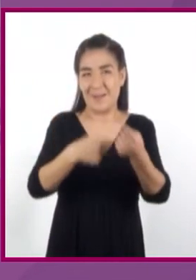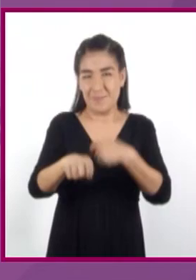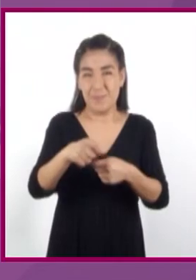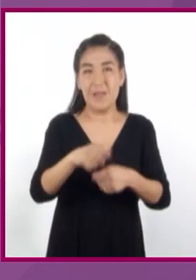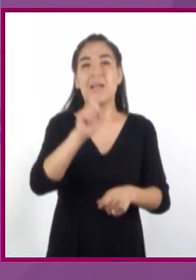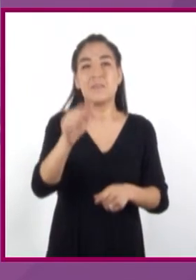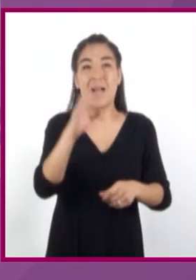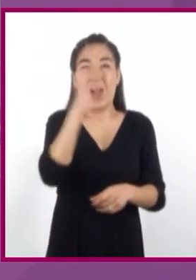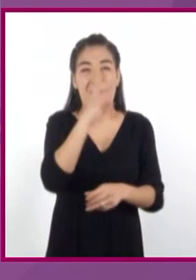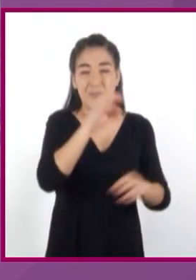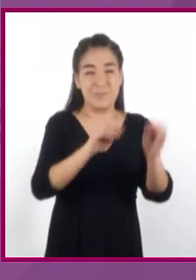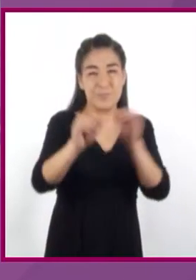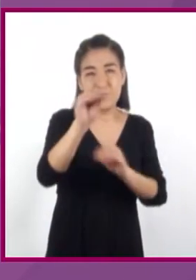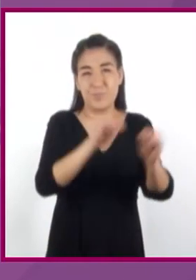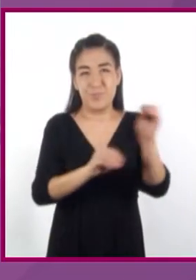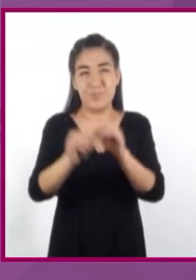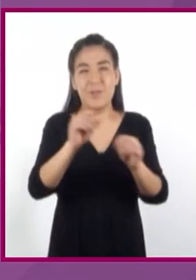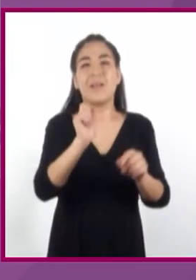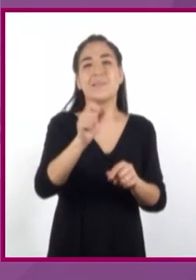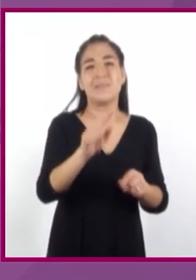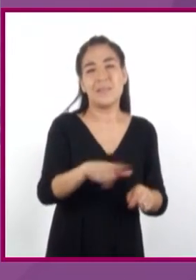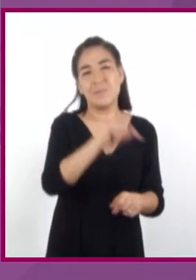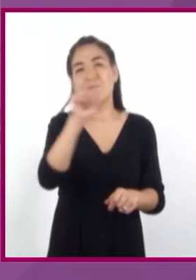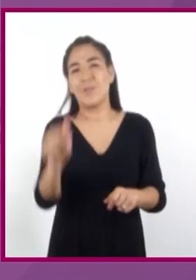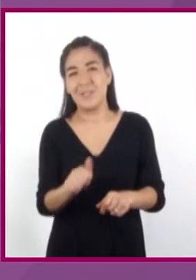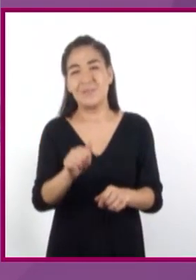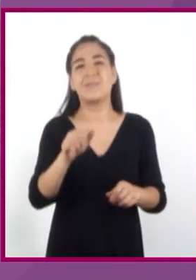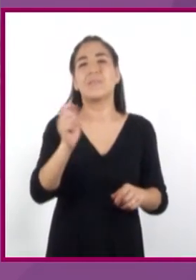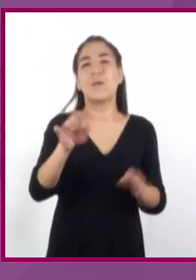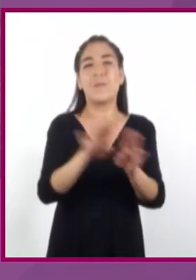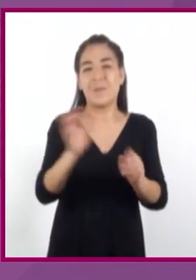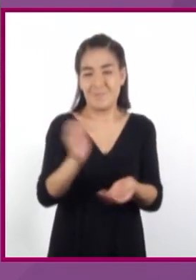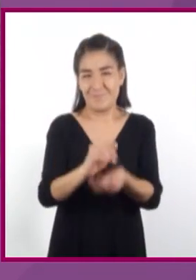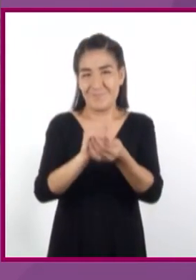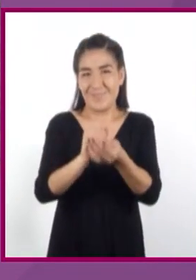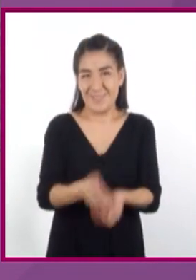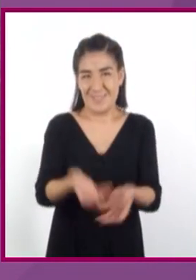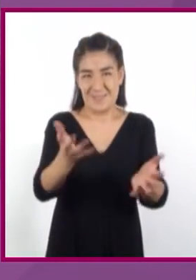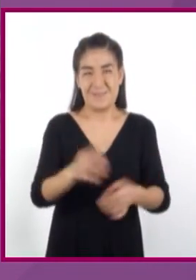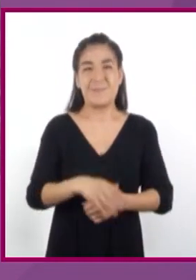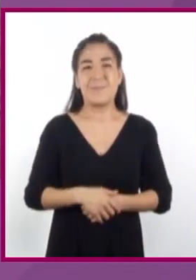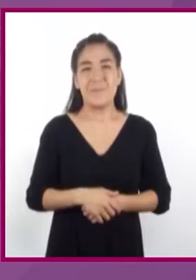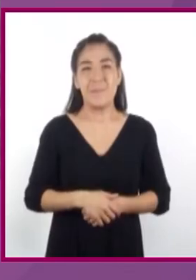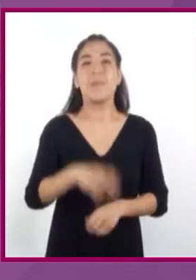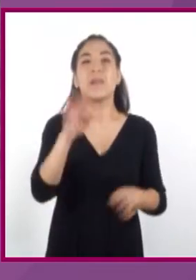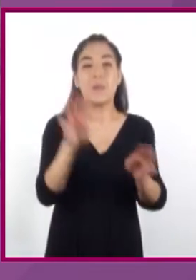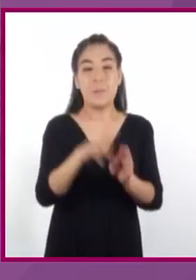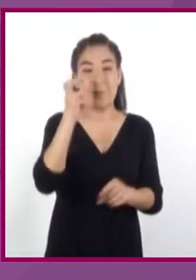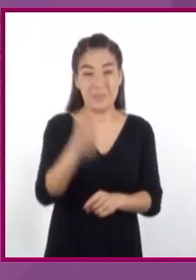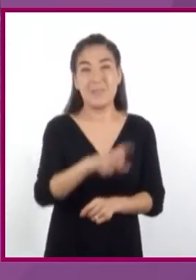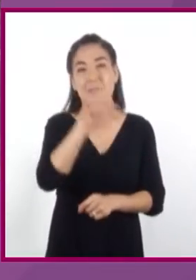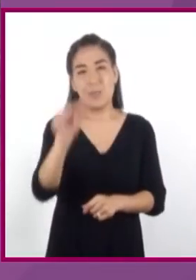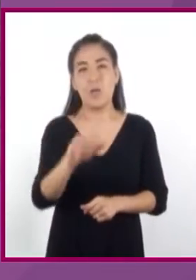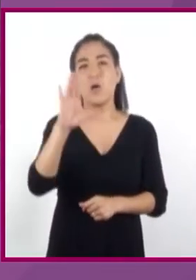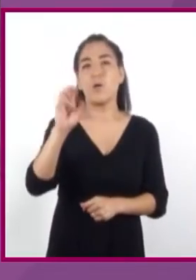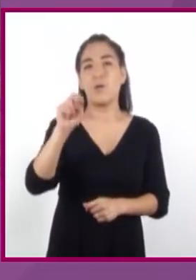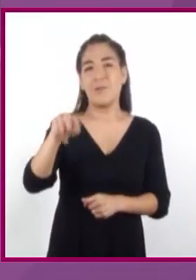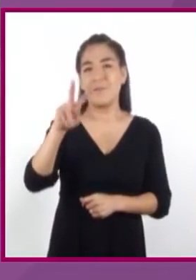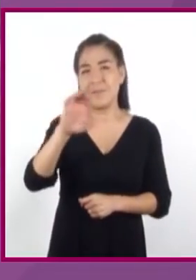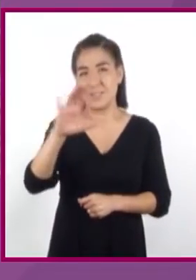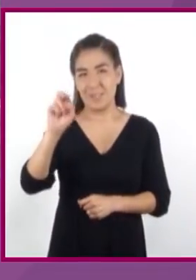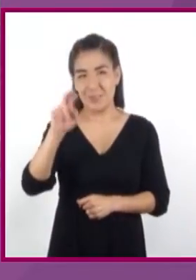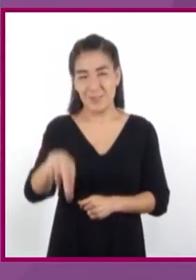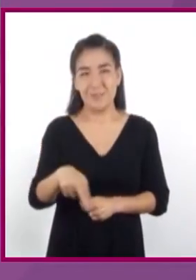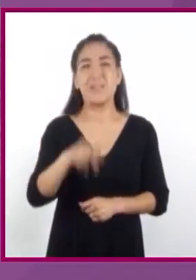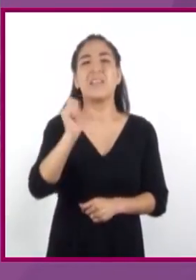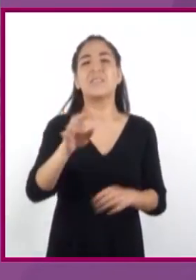pasa sucesivamente de un punto a otro, en un efecto dominó. El segundo mecanismo es la convección, que